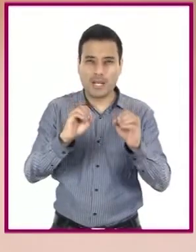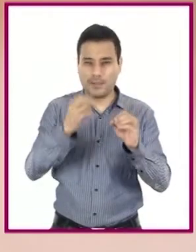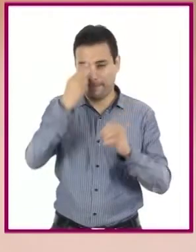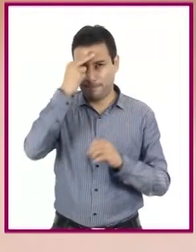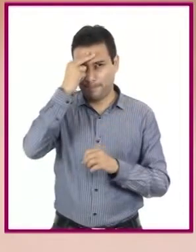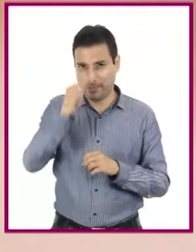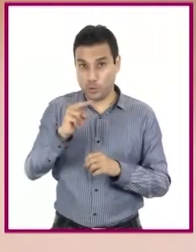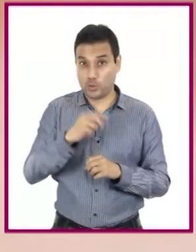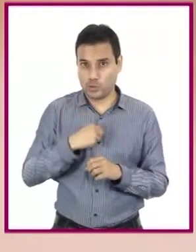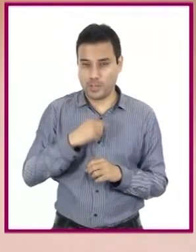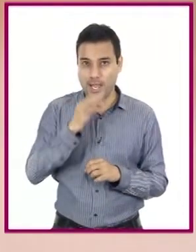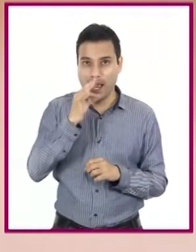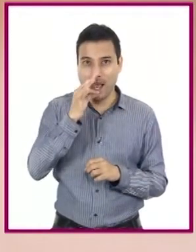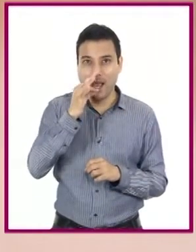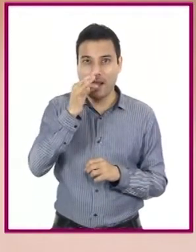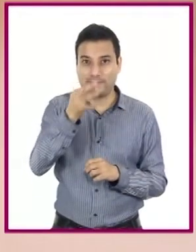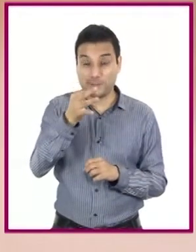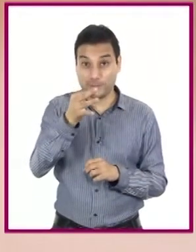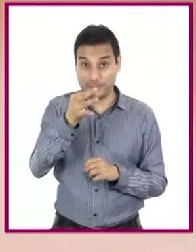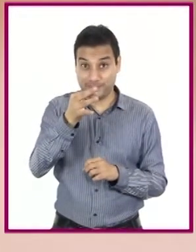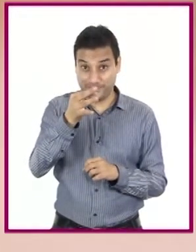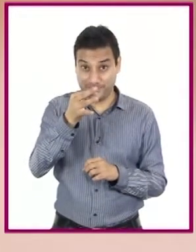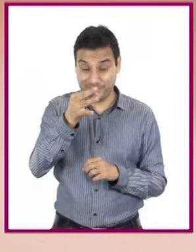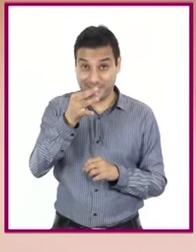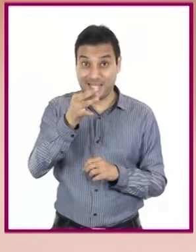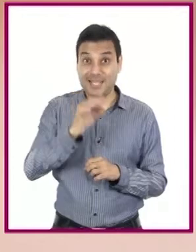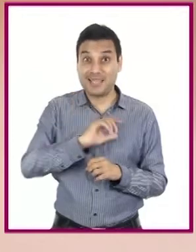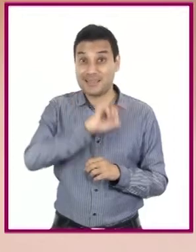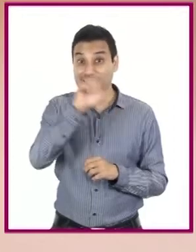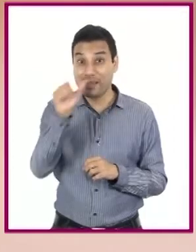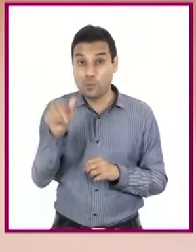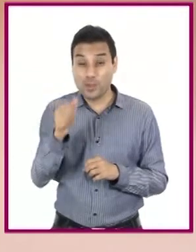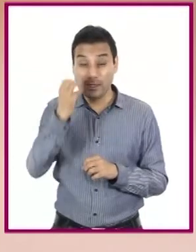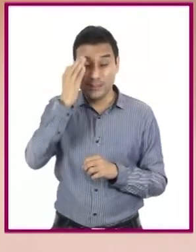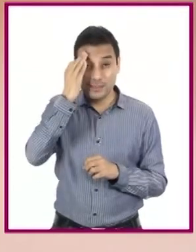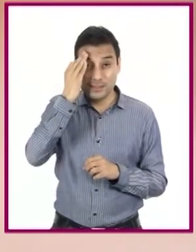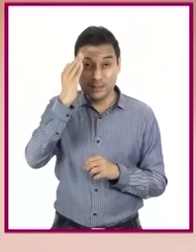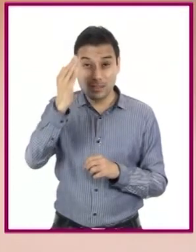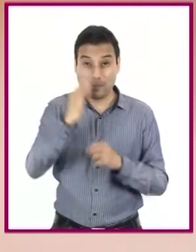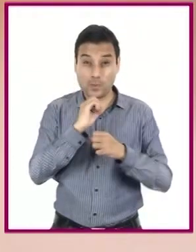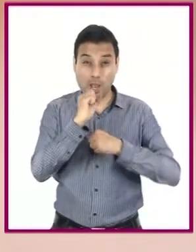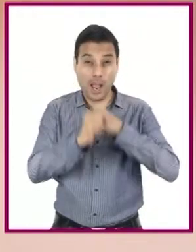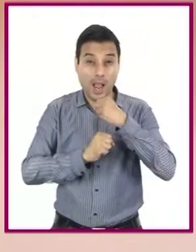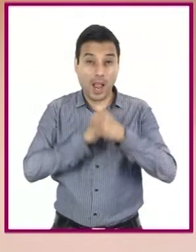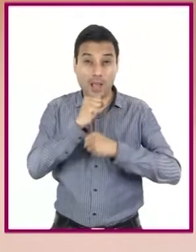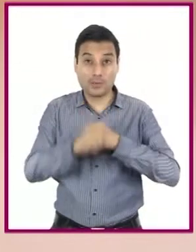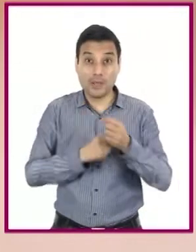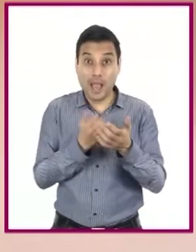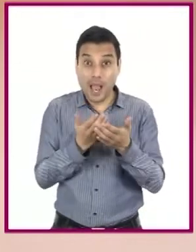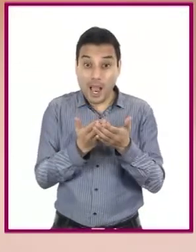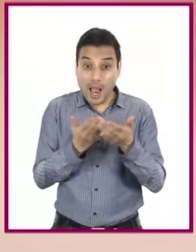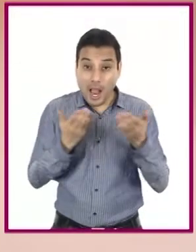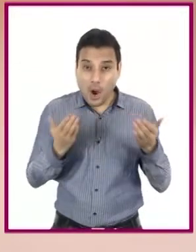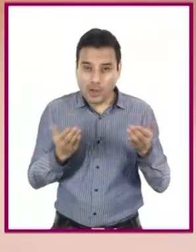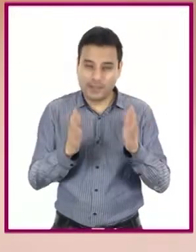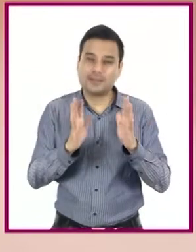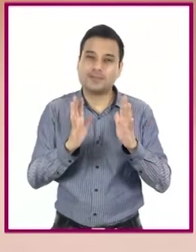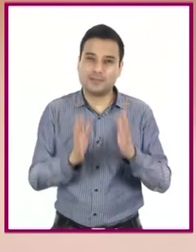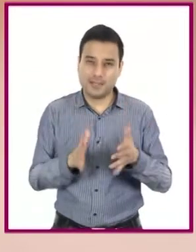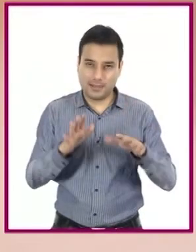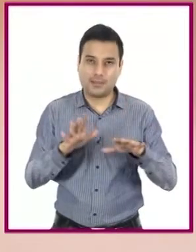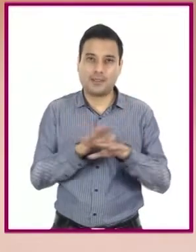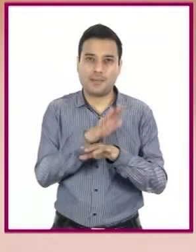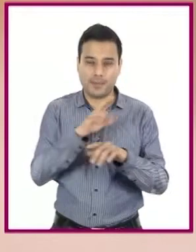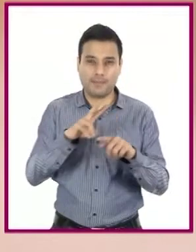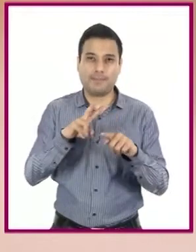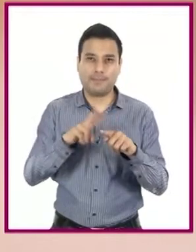te cuento que después de tanto tiempo, ahora es un pequeño parque. Pero como ustedes